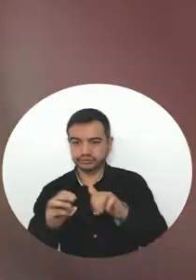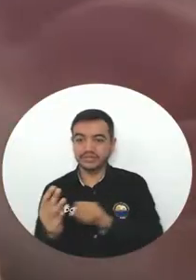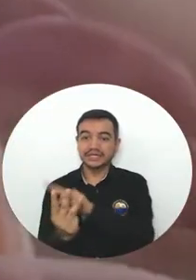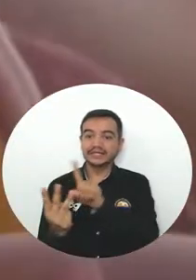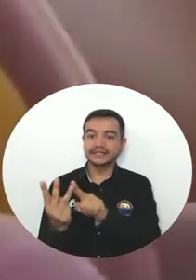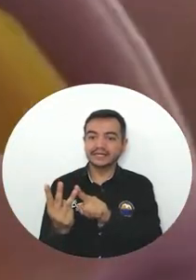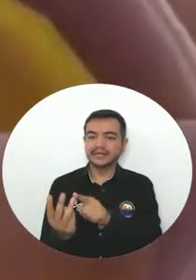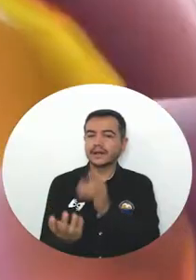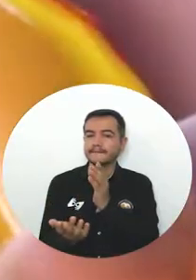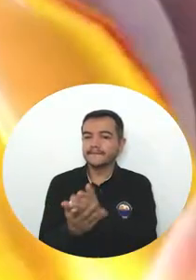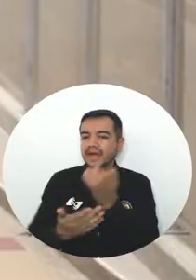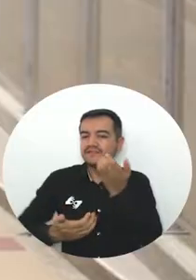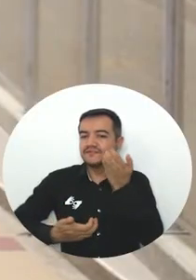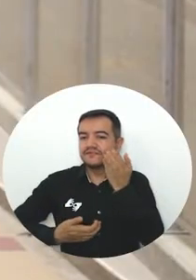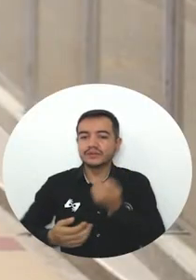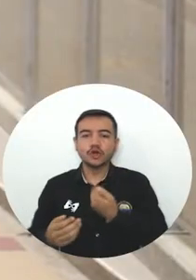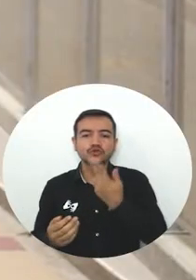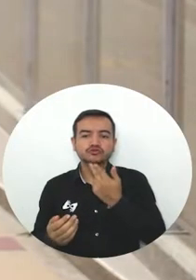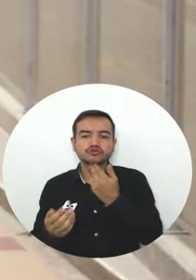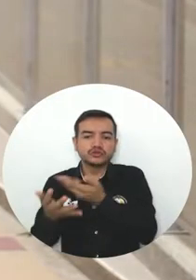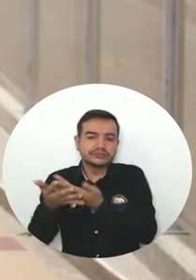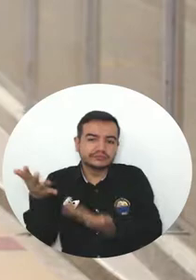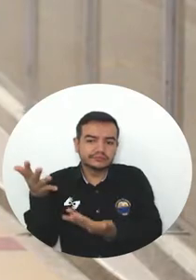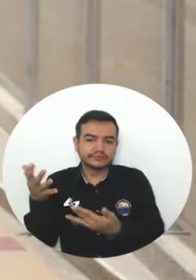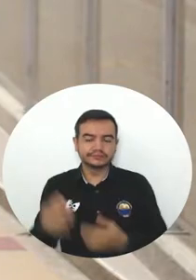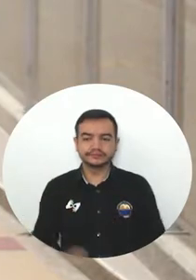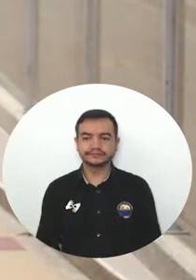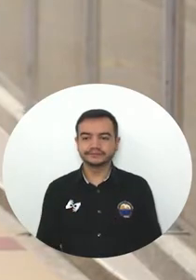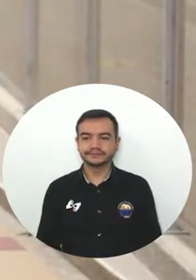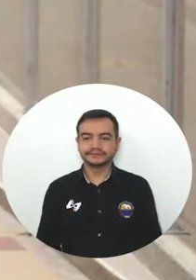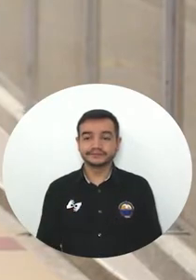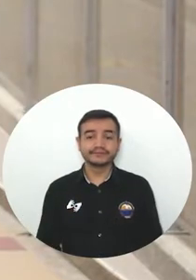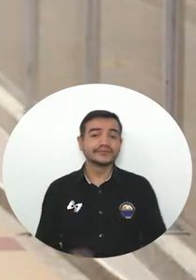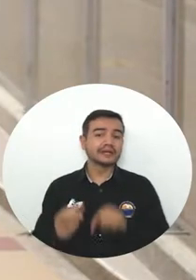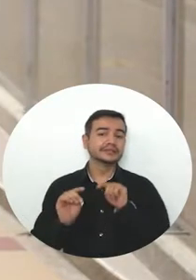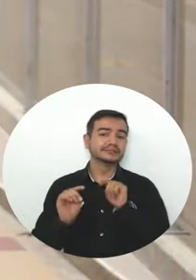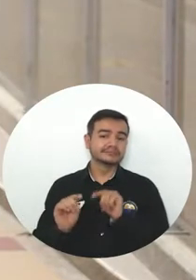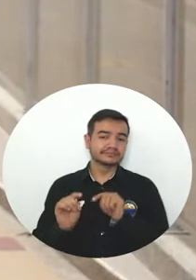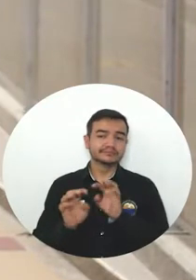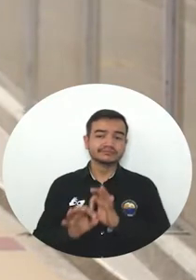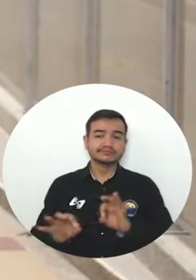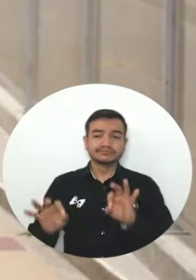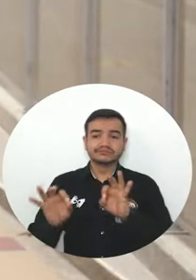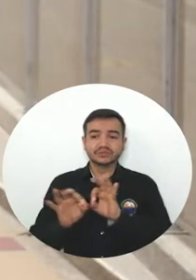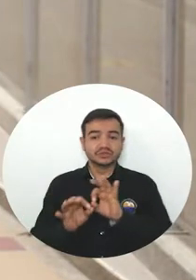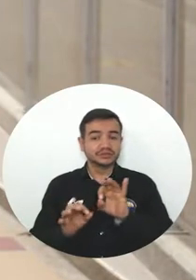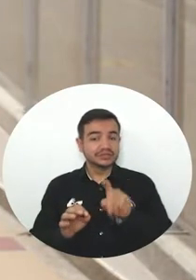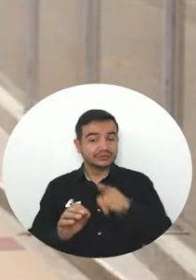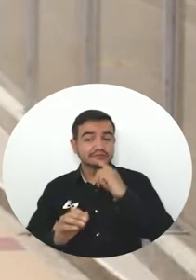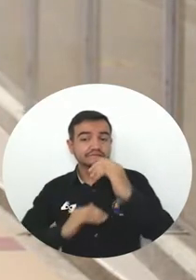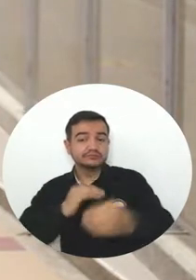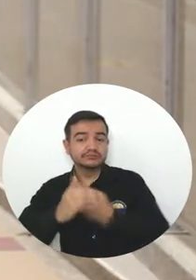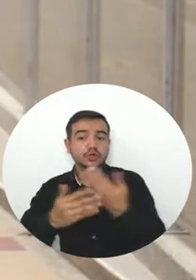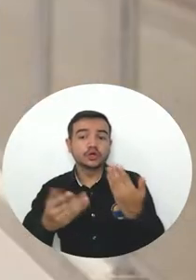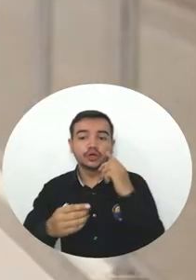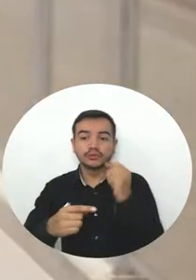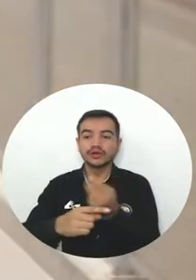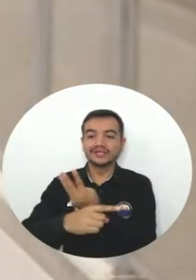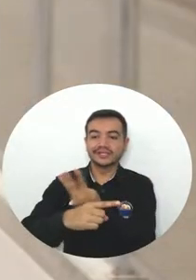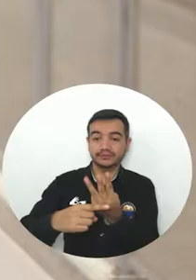La plataforma de Psicosalud es una estrategia tecnológica para la salud mental. Pueden ingresar a través de